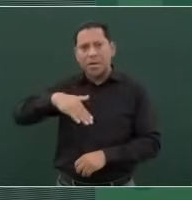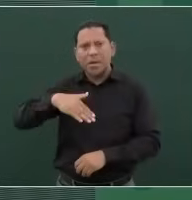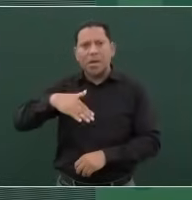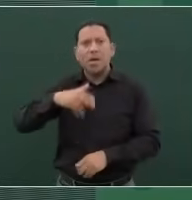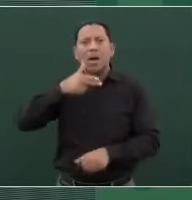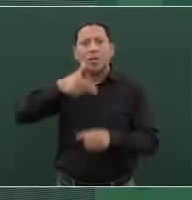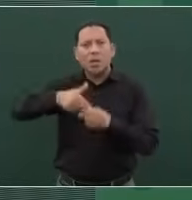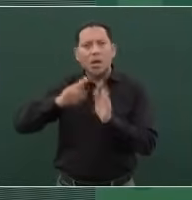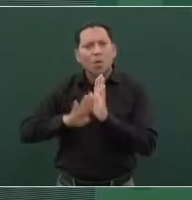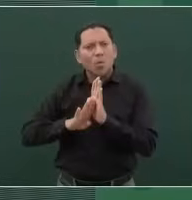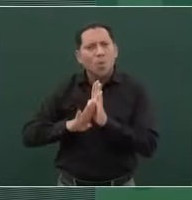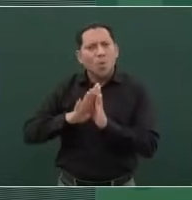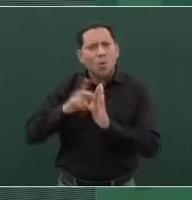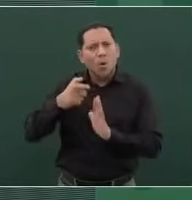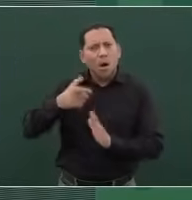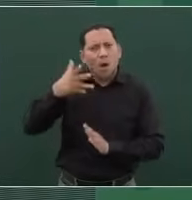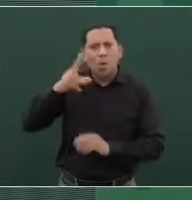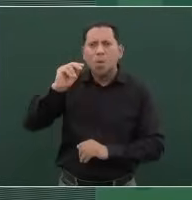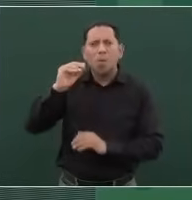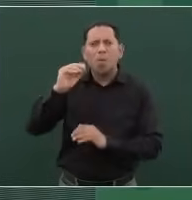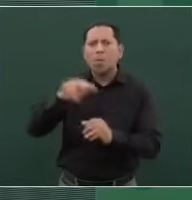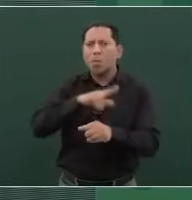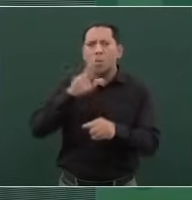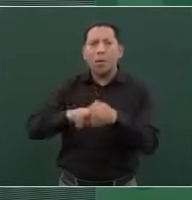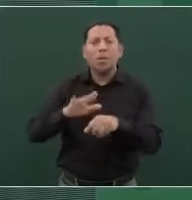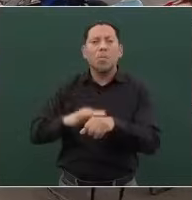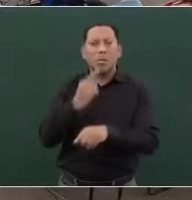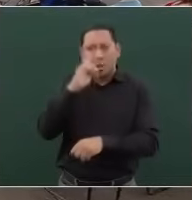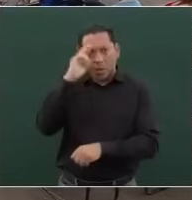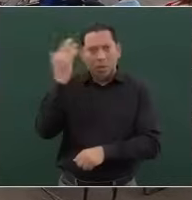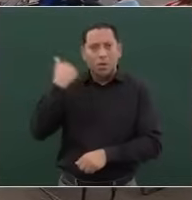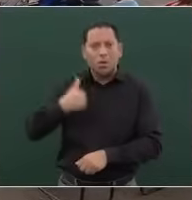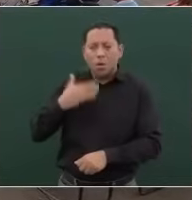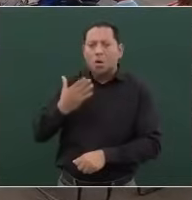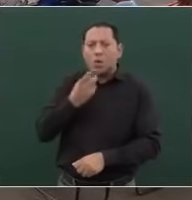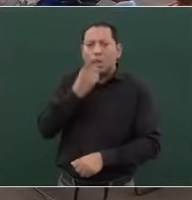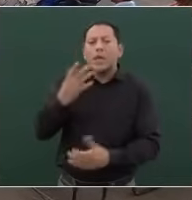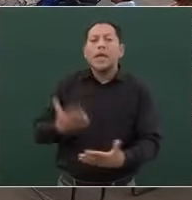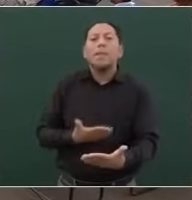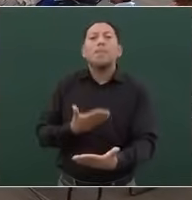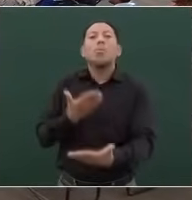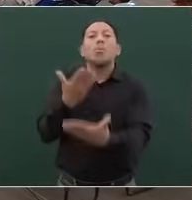la gasolina, porque ofrecí que no iba a aumentar